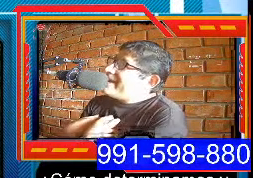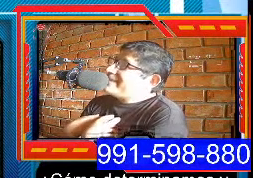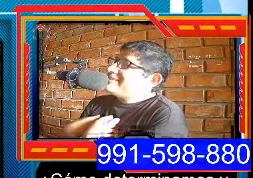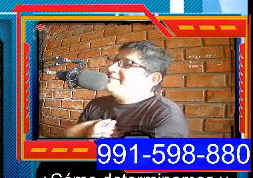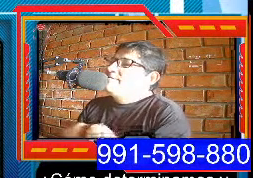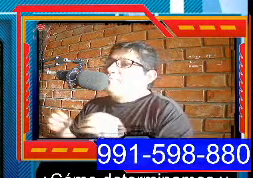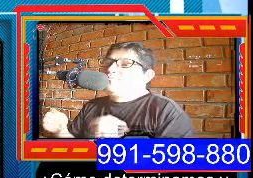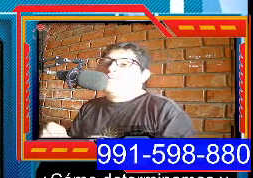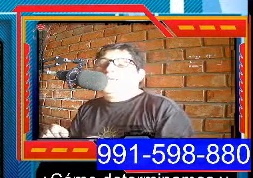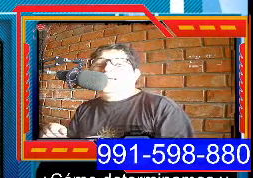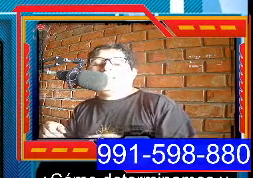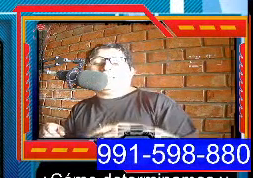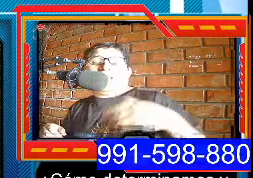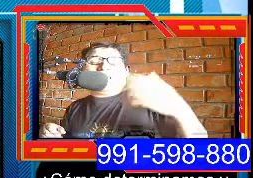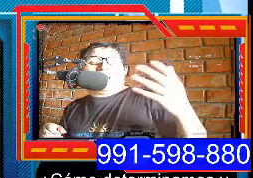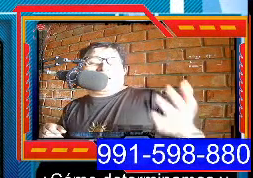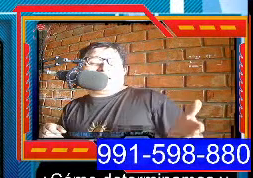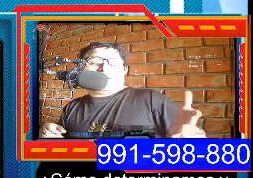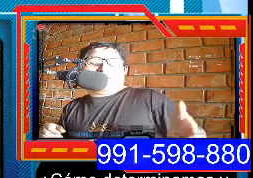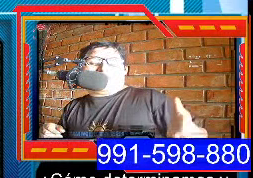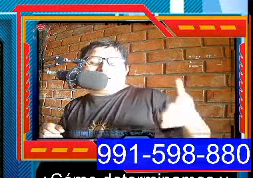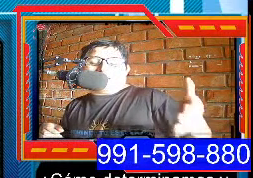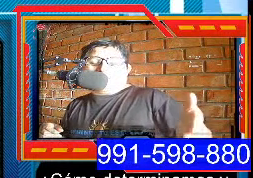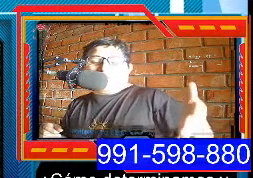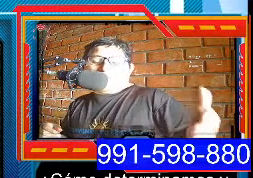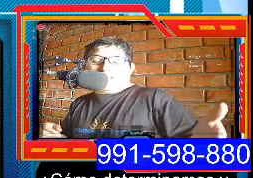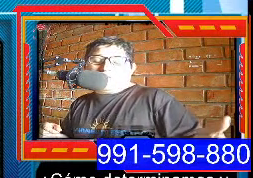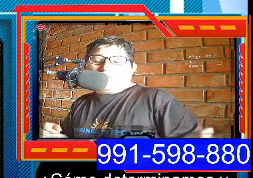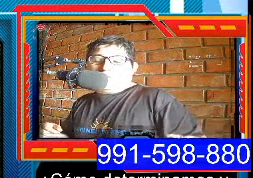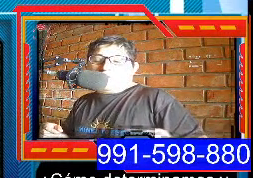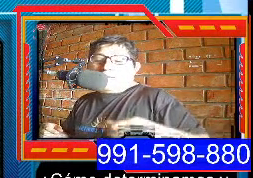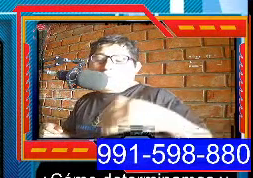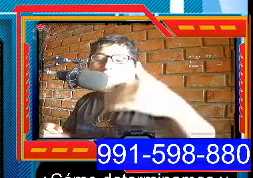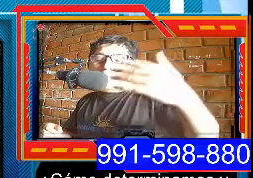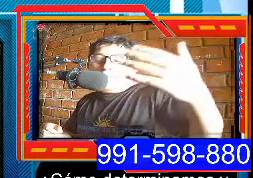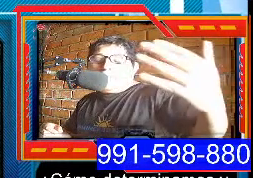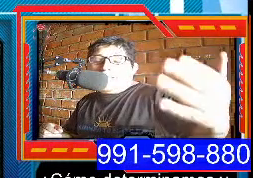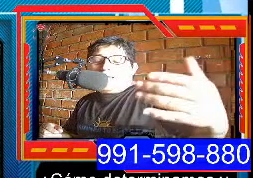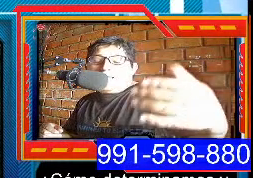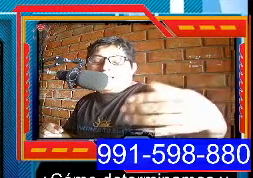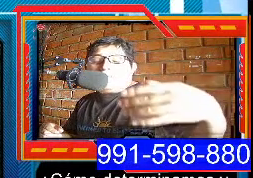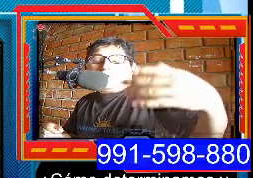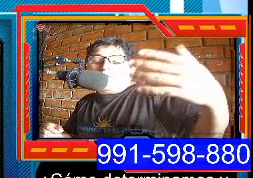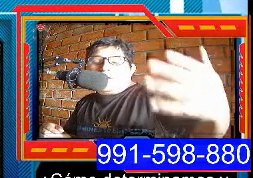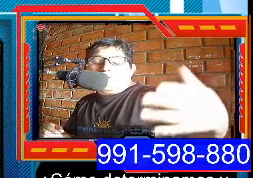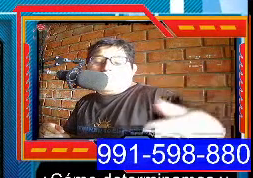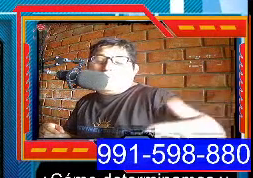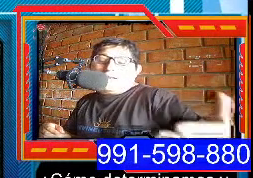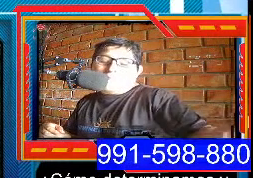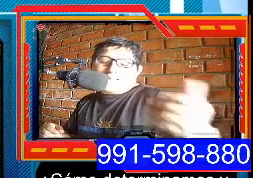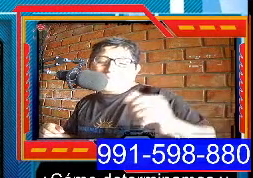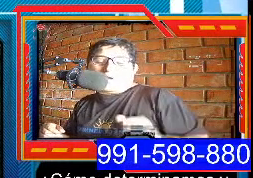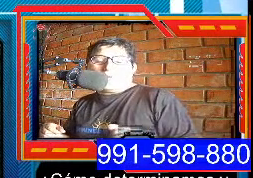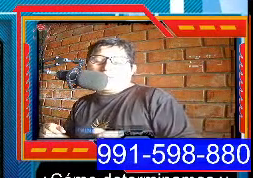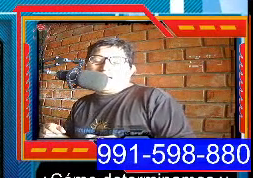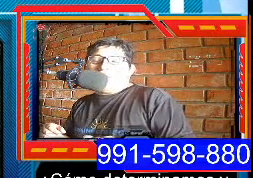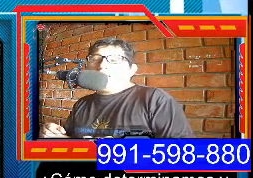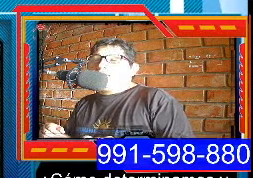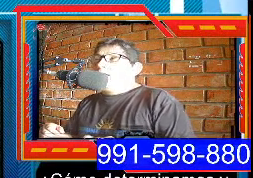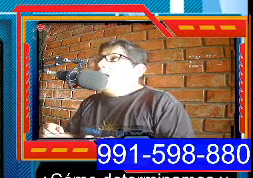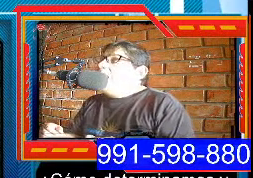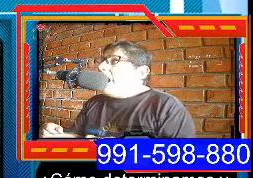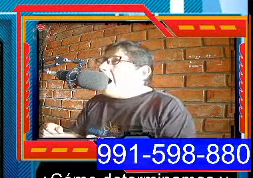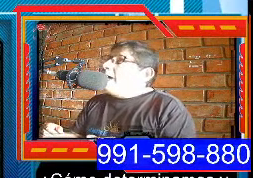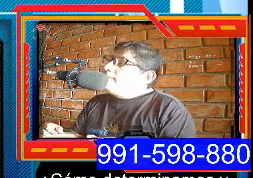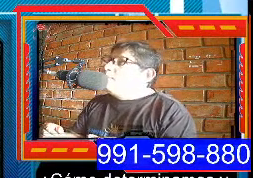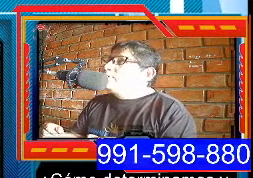soles más. Ese es el interés, señor, que le estamos prestando. Le estamos cobrando por el préstamo que usted acaba de